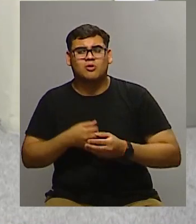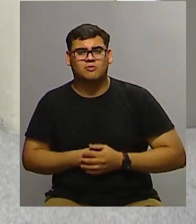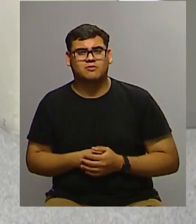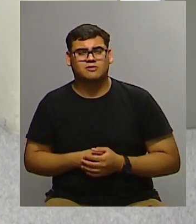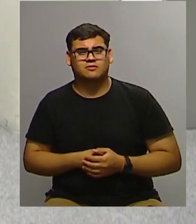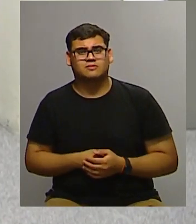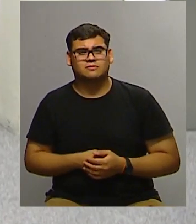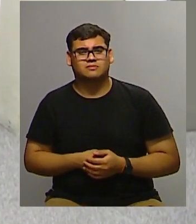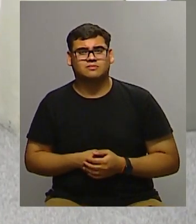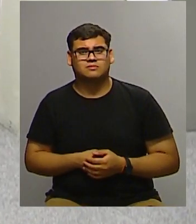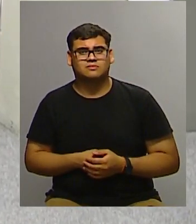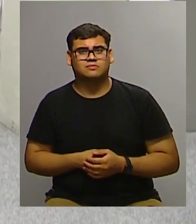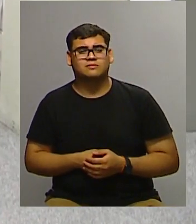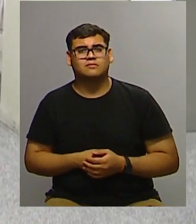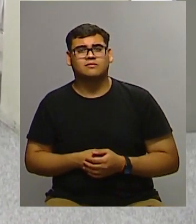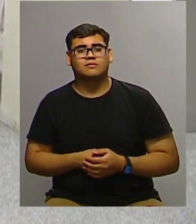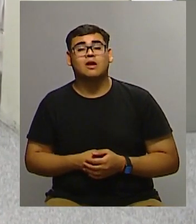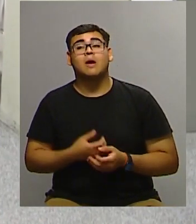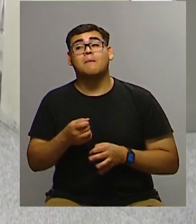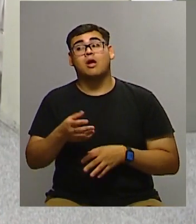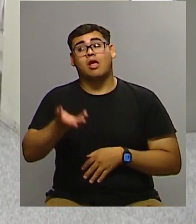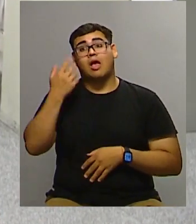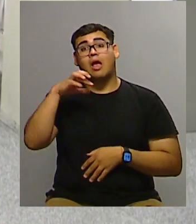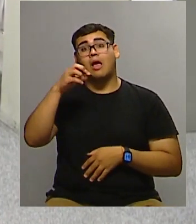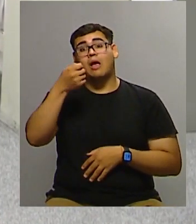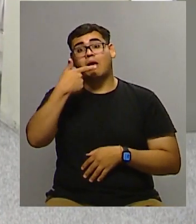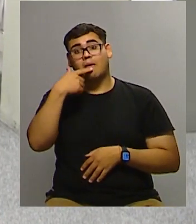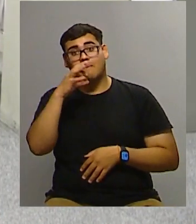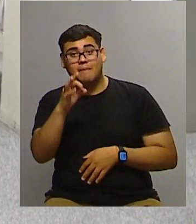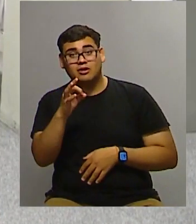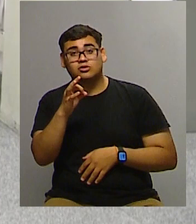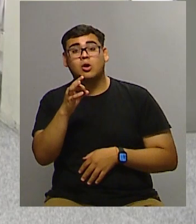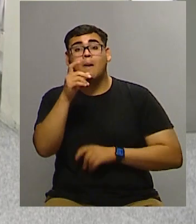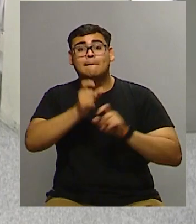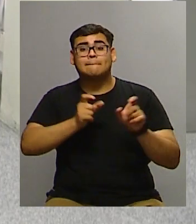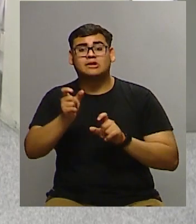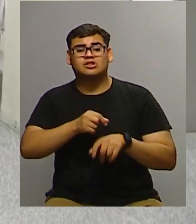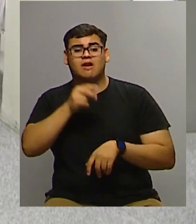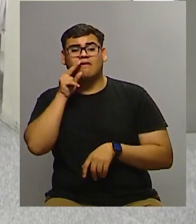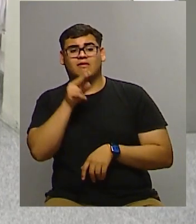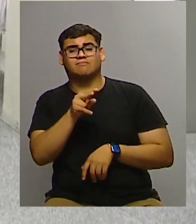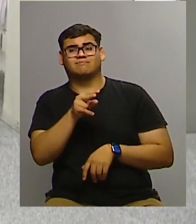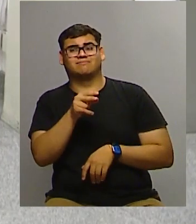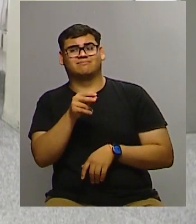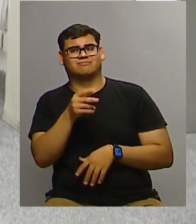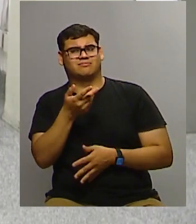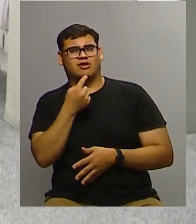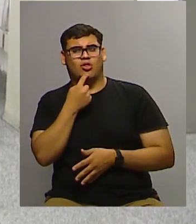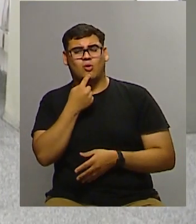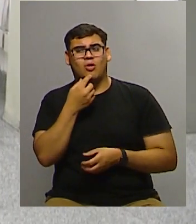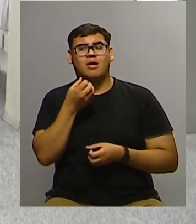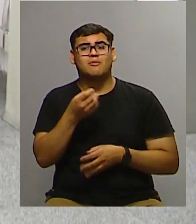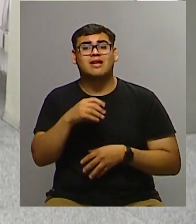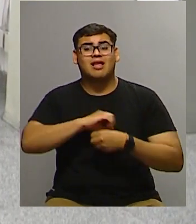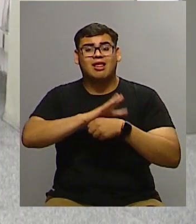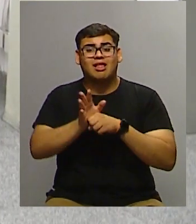Creo pero que todos también, esos gastos... pero digo, en las PASO anterior la sociedad las cuestionaba porque estábamos atravesando el tema de la pandemia y decíamos,